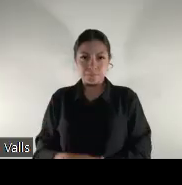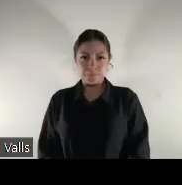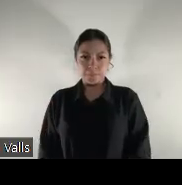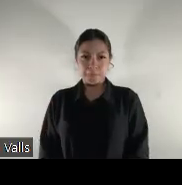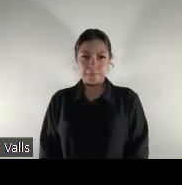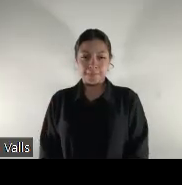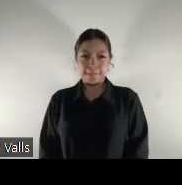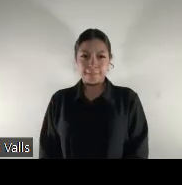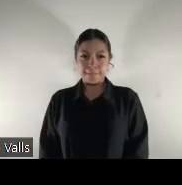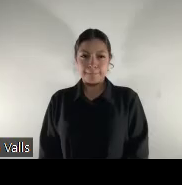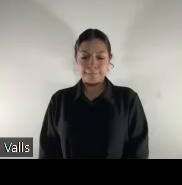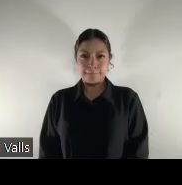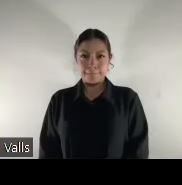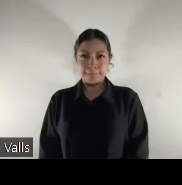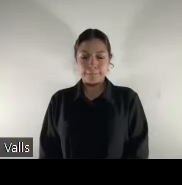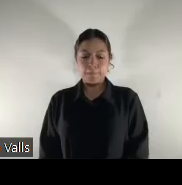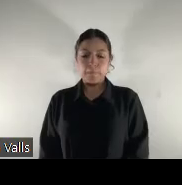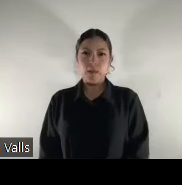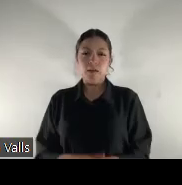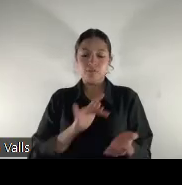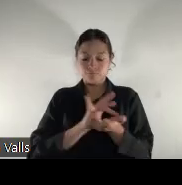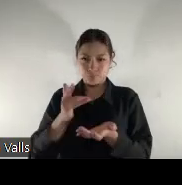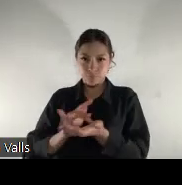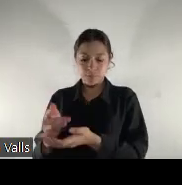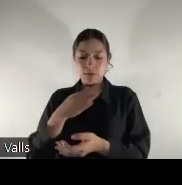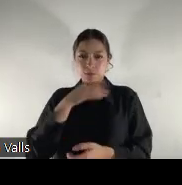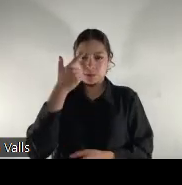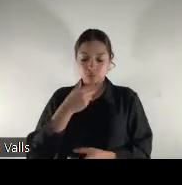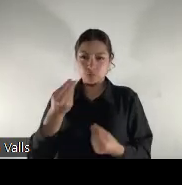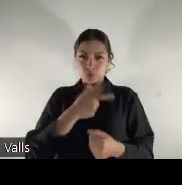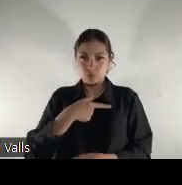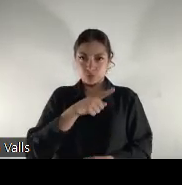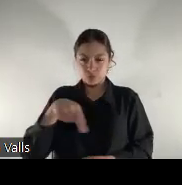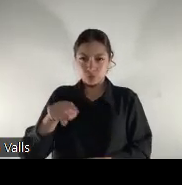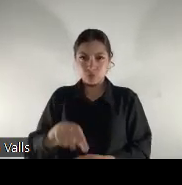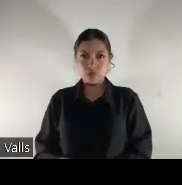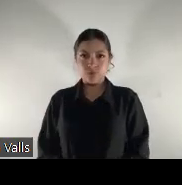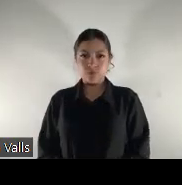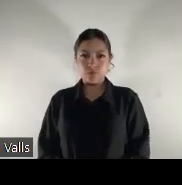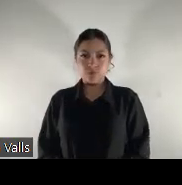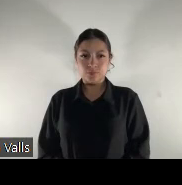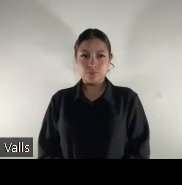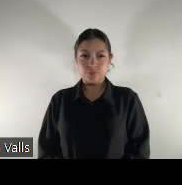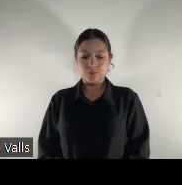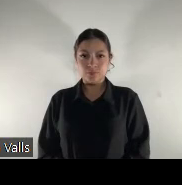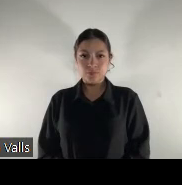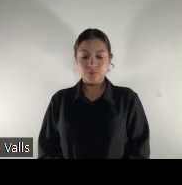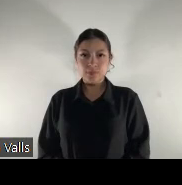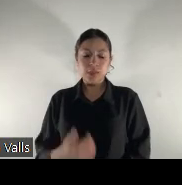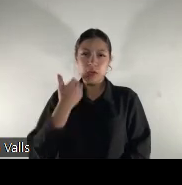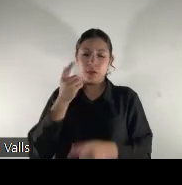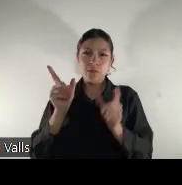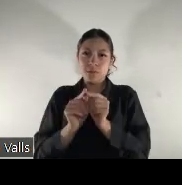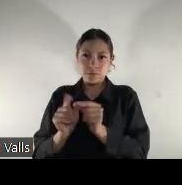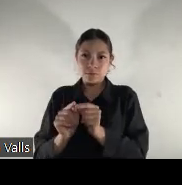Muchas gracias, mucho gusto a todos, muy buenas noches. Les voy a comentar de manera breve el proceso de detección que llevamos